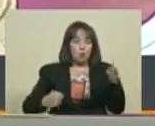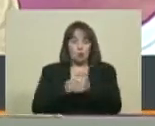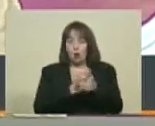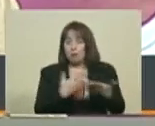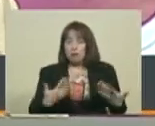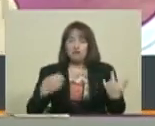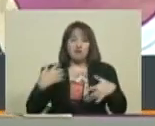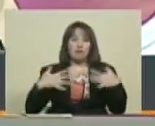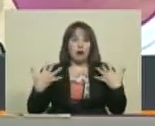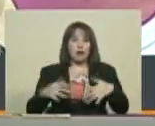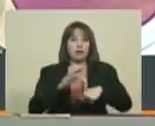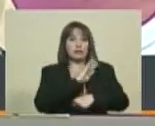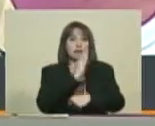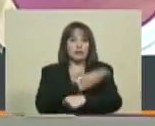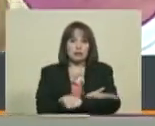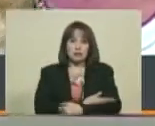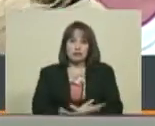duro.